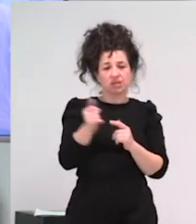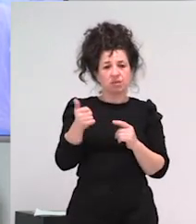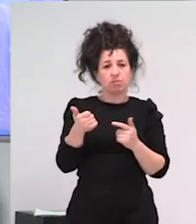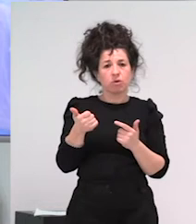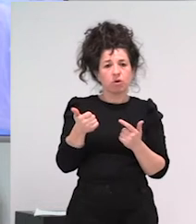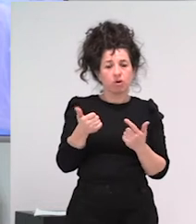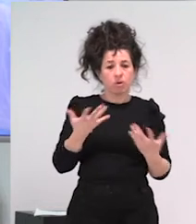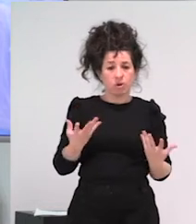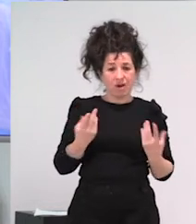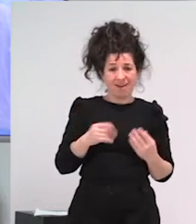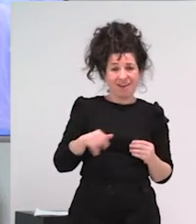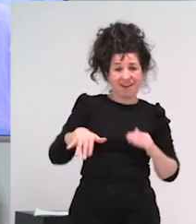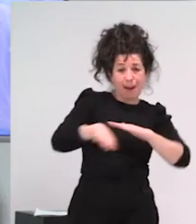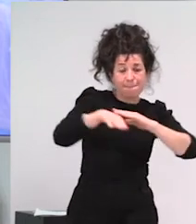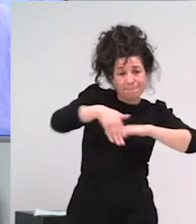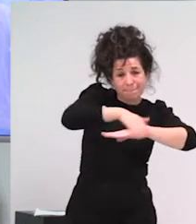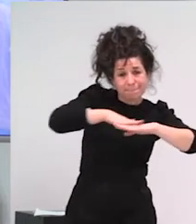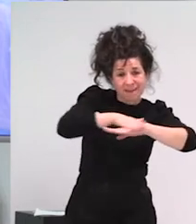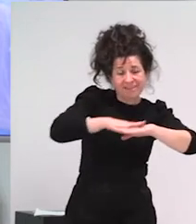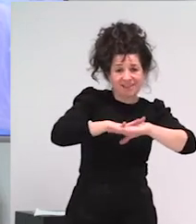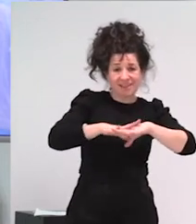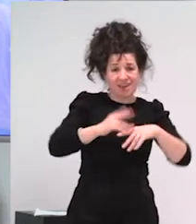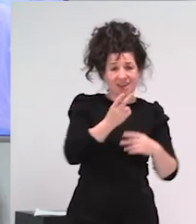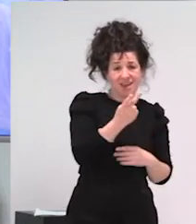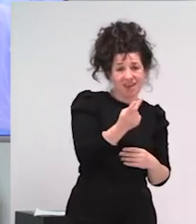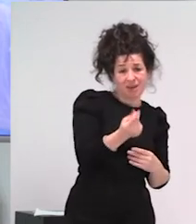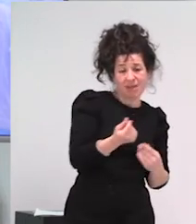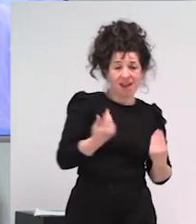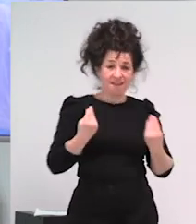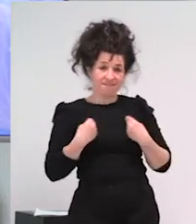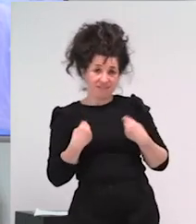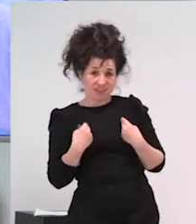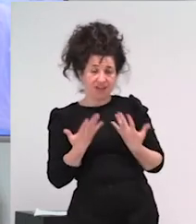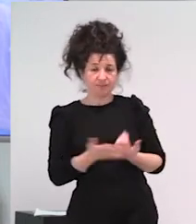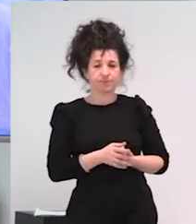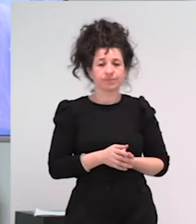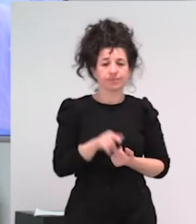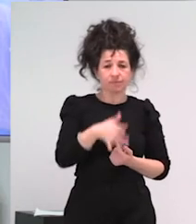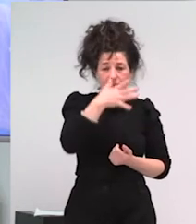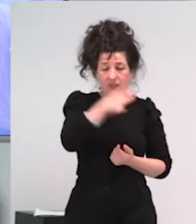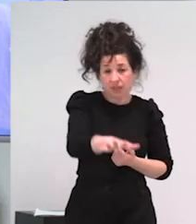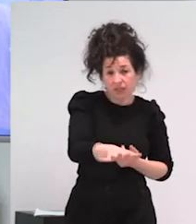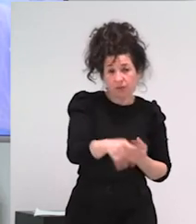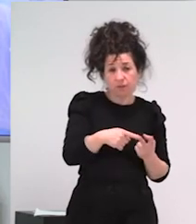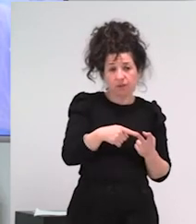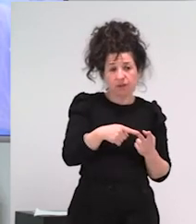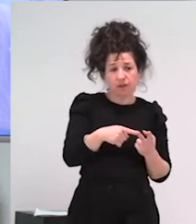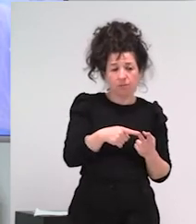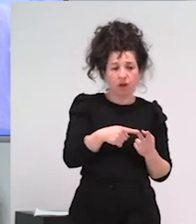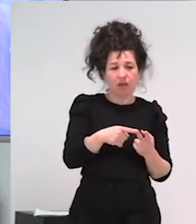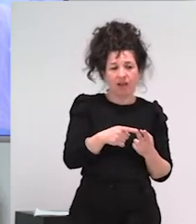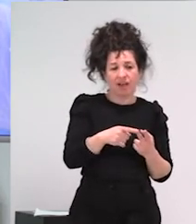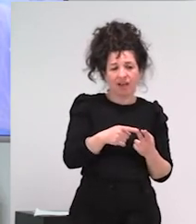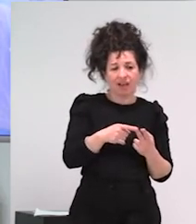capital-vida, que señale el sistema, que denuncie las tiritas que se ponen, que denuncie y que rompa con el greenwashing y que nos